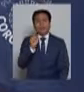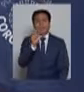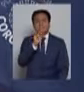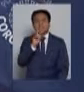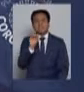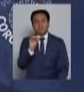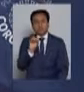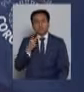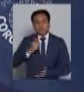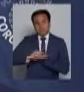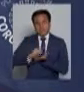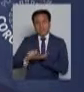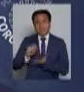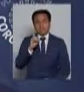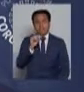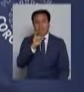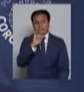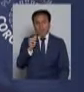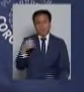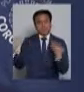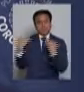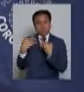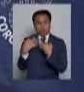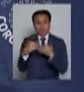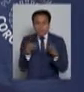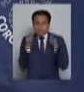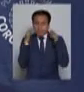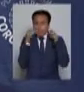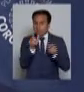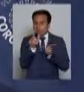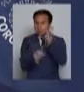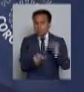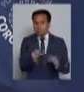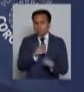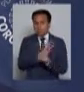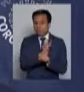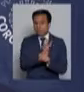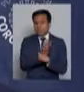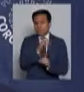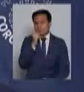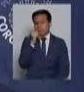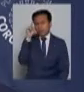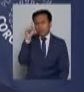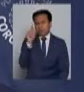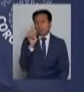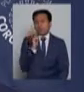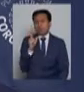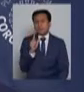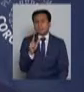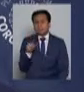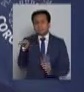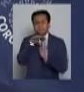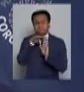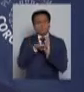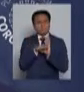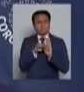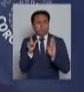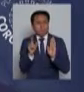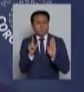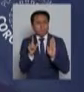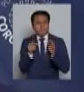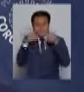la subsecretaria Paula Daza, que no es una medida exclusiva para pacientes de coronavirus. Pero, ¿cuáles son las consideraciones y, en específico, si